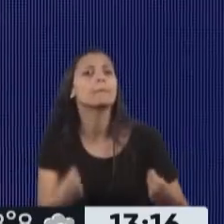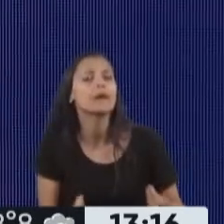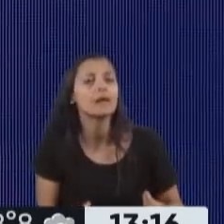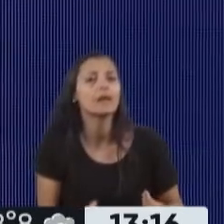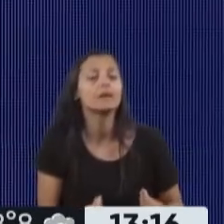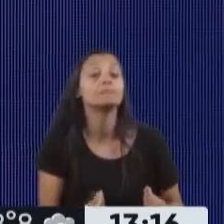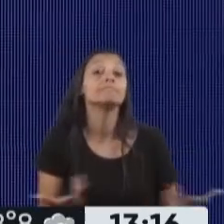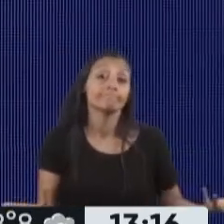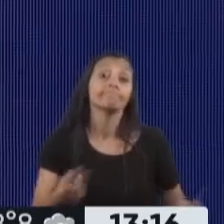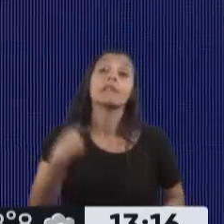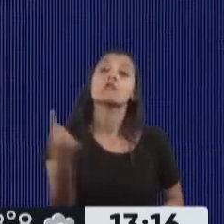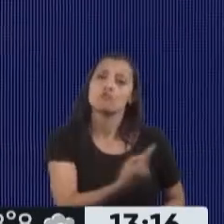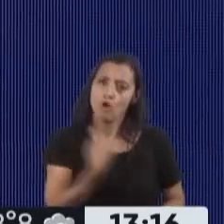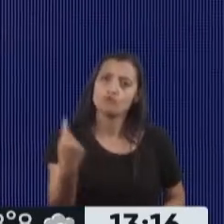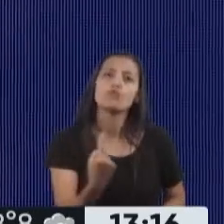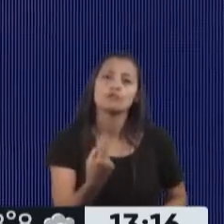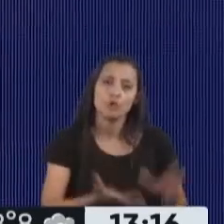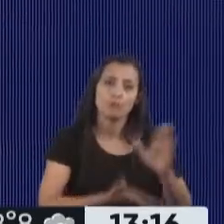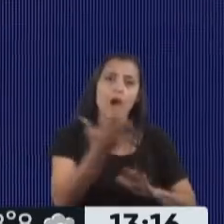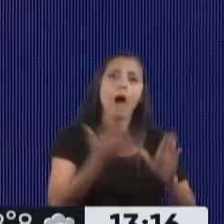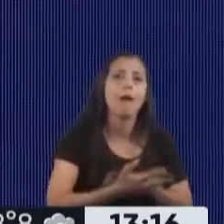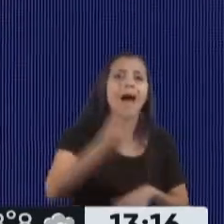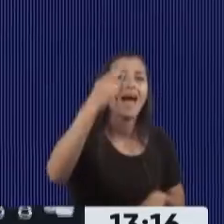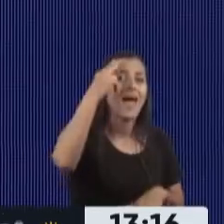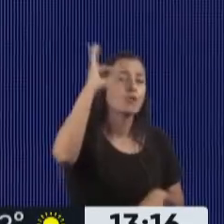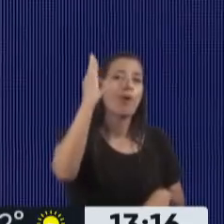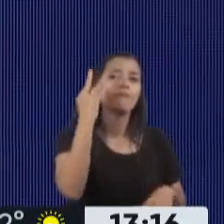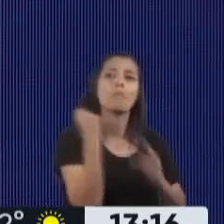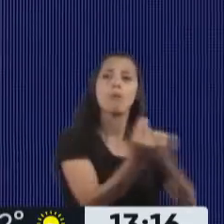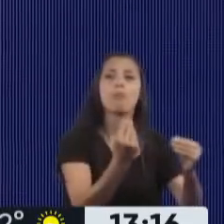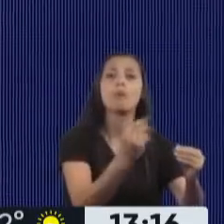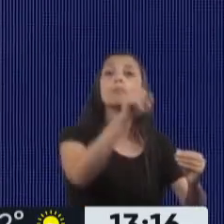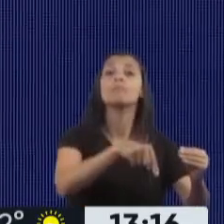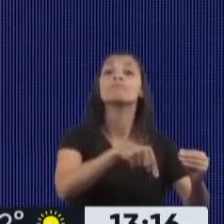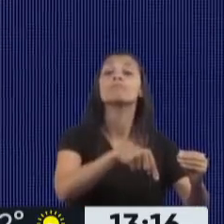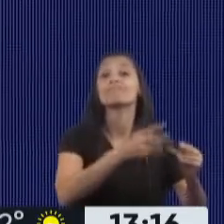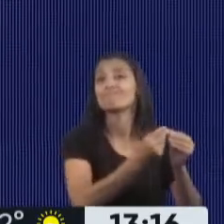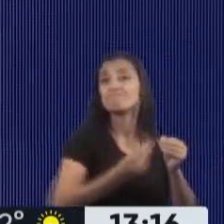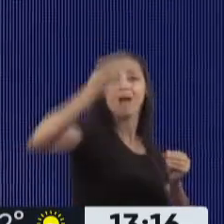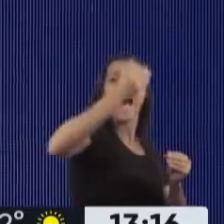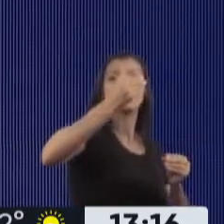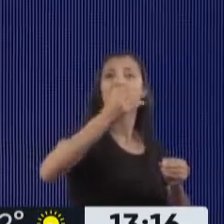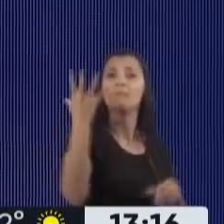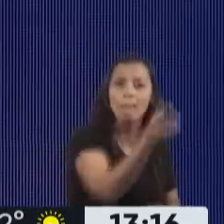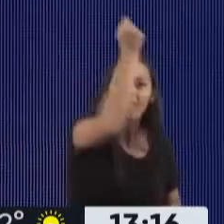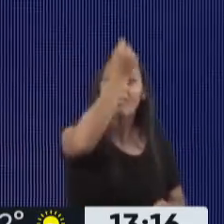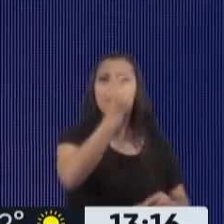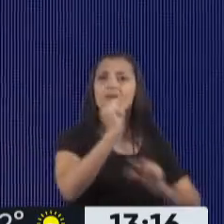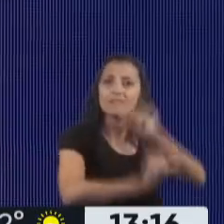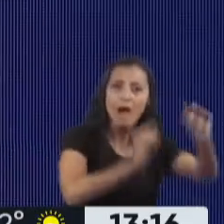Implica que vamos a saltar 90 puestos en términos de libertad económica. Y aquellos países que son más